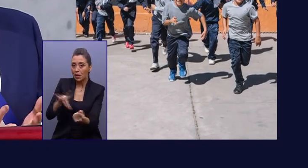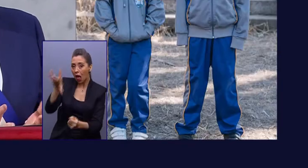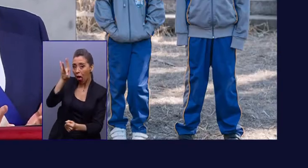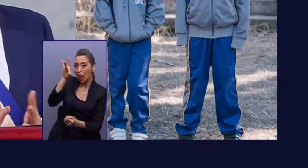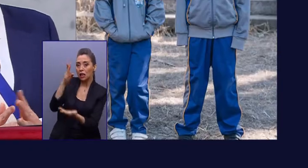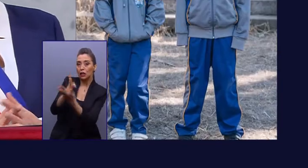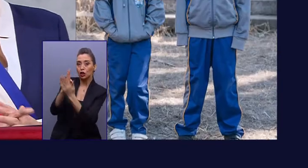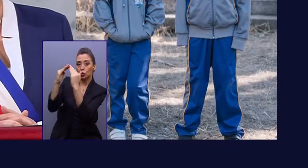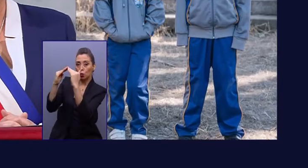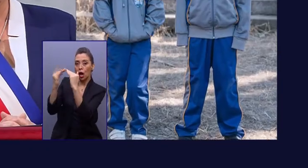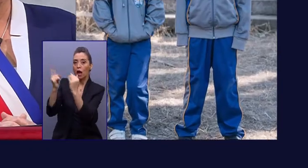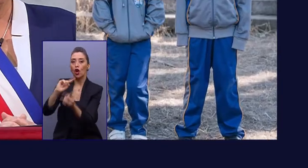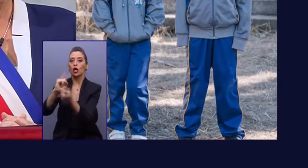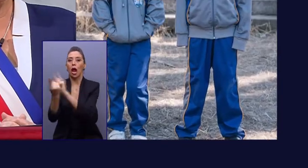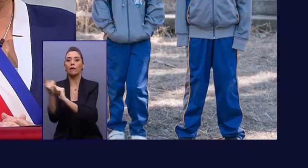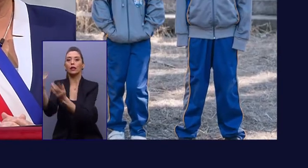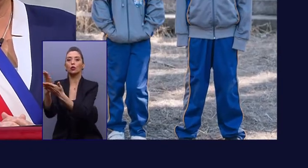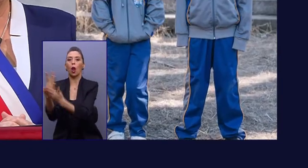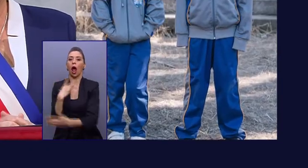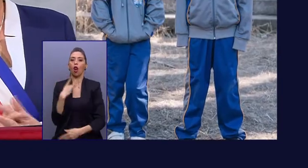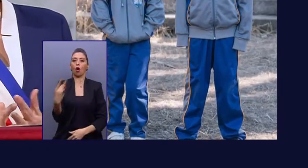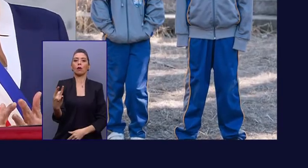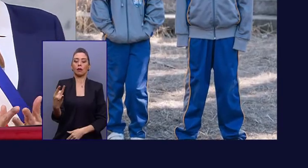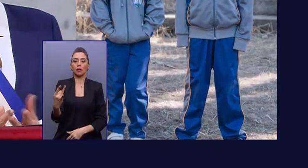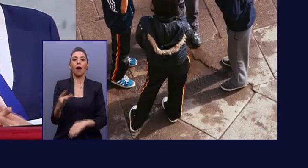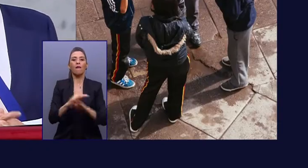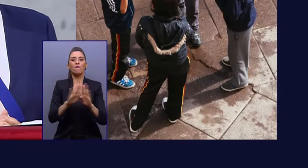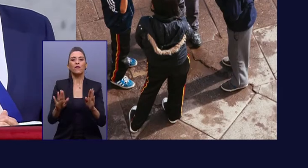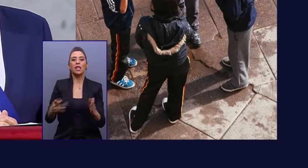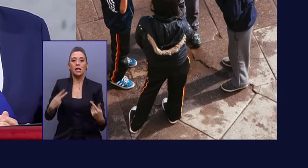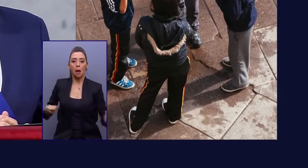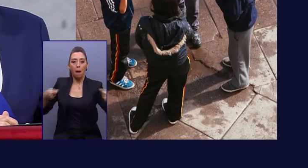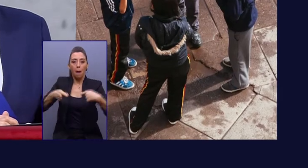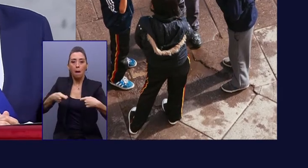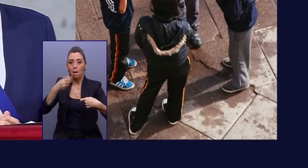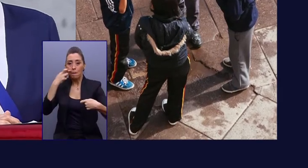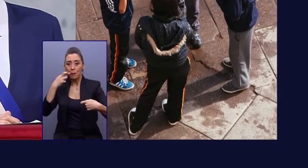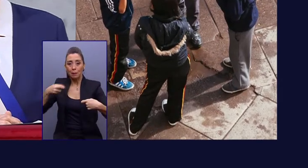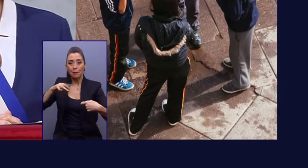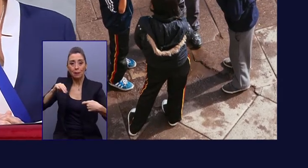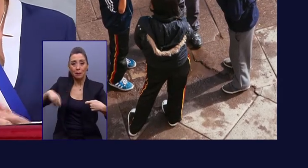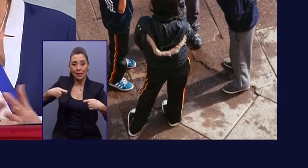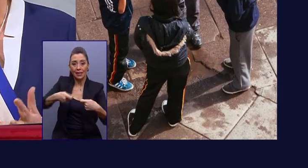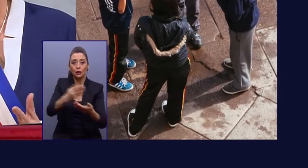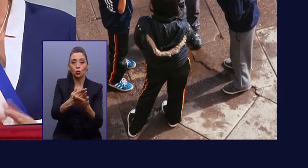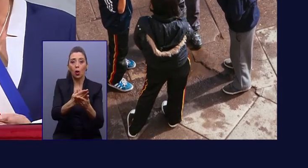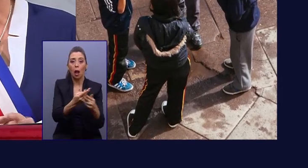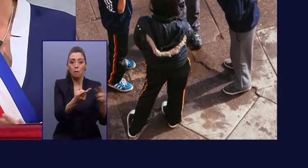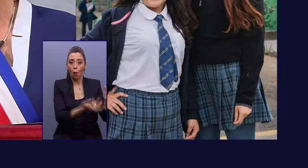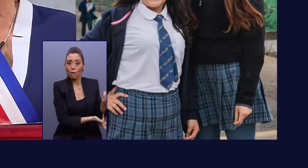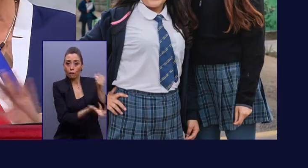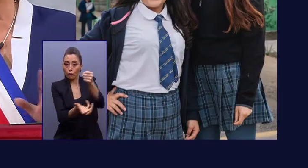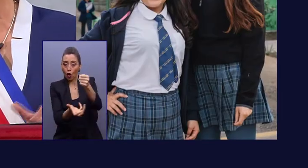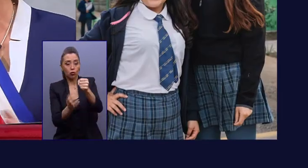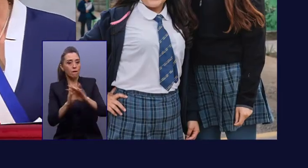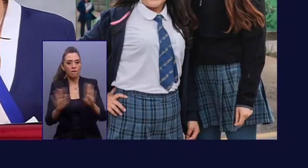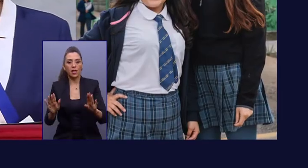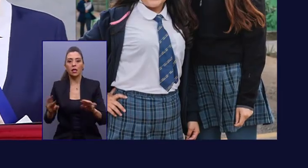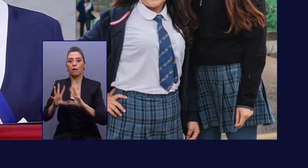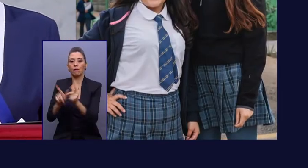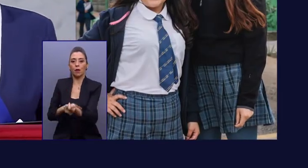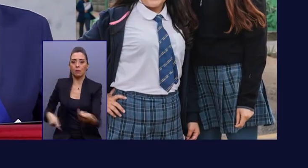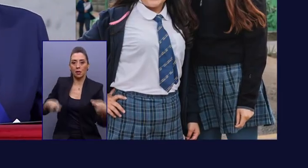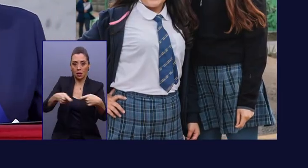un colegio y no a la inversa. Estamos eliminando el copago en los establecimientos que reciben recursos públicos y gracias a esto, sin cambiarse